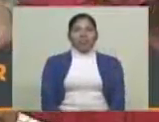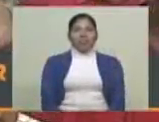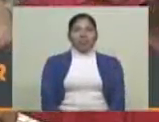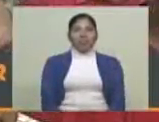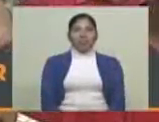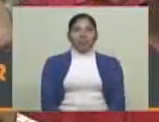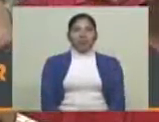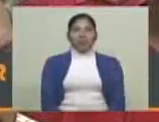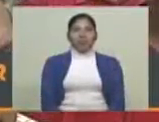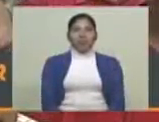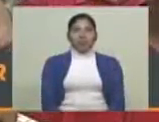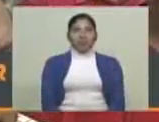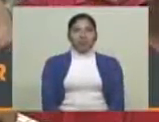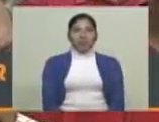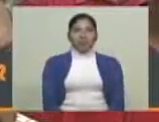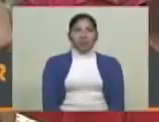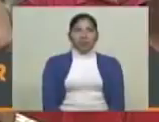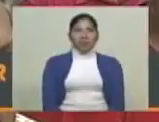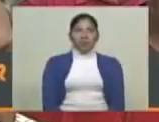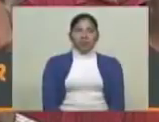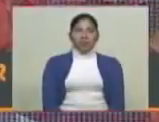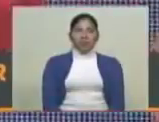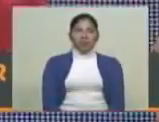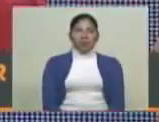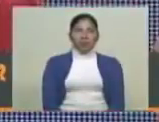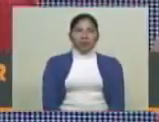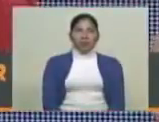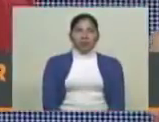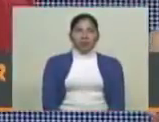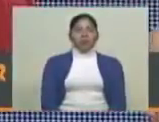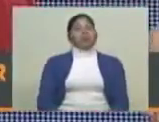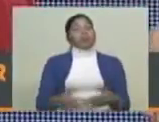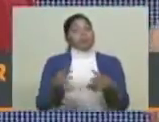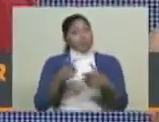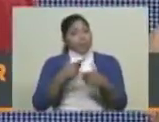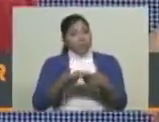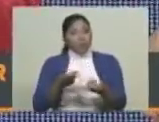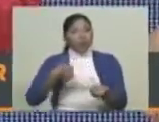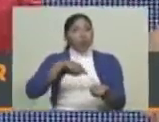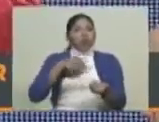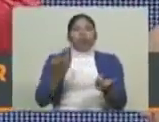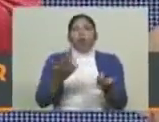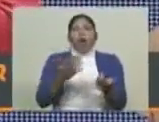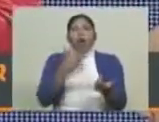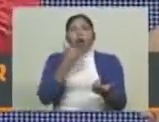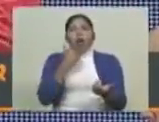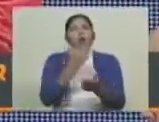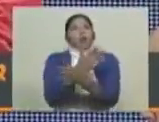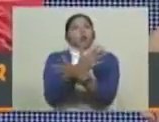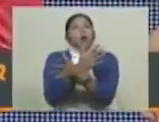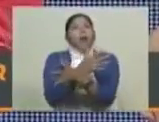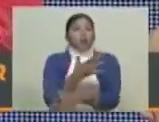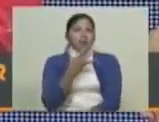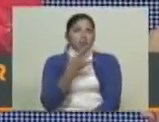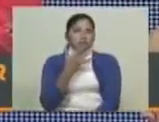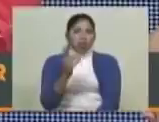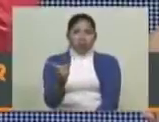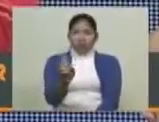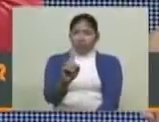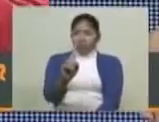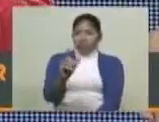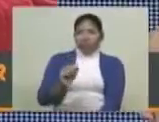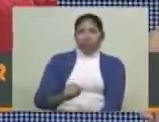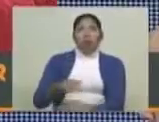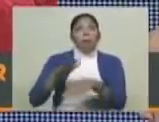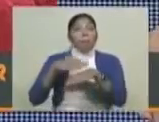Batalla, Ciudadela Batalla de Carabobo. No es poca cosa lo que estamos jugándonos de allí, que es necesario.